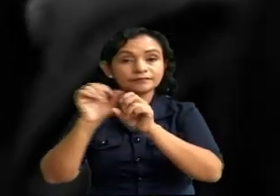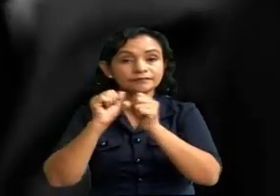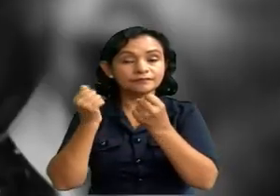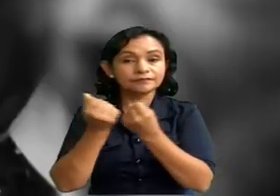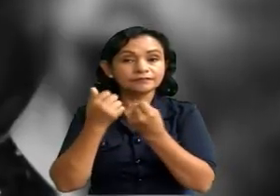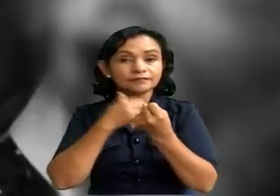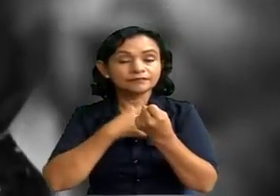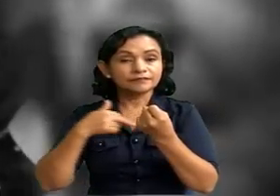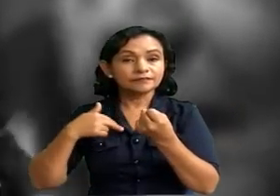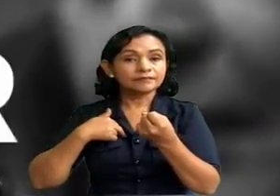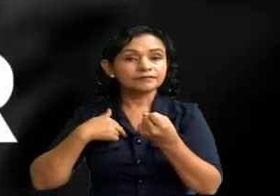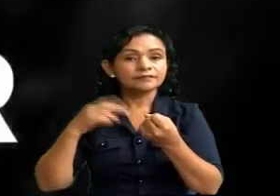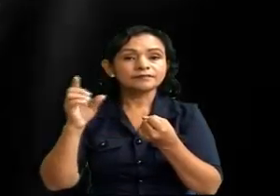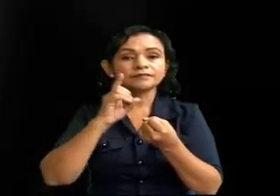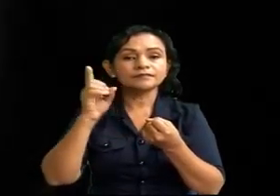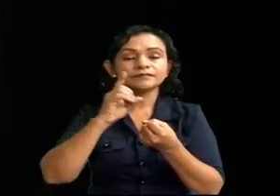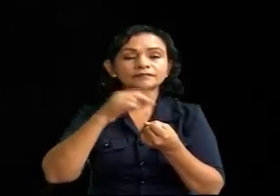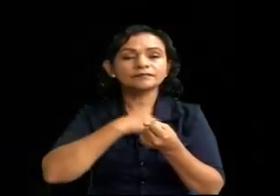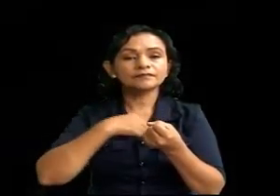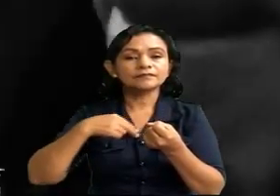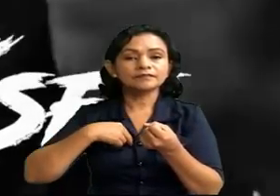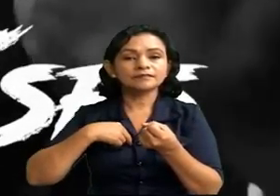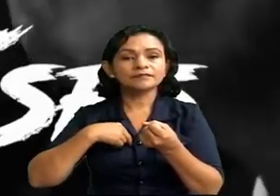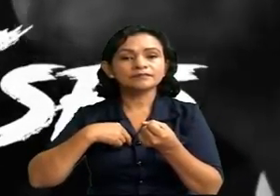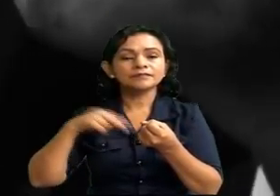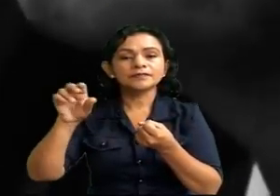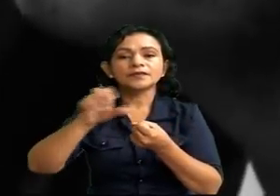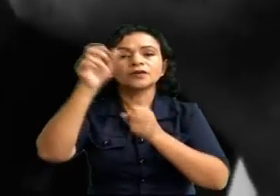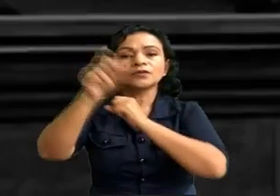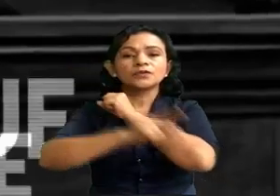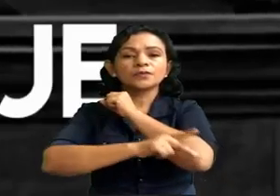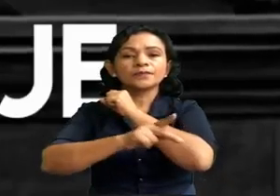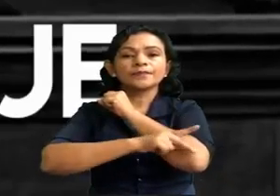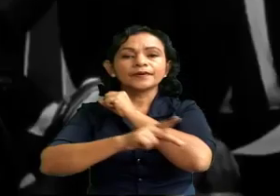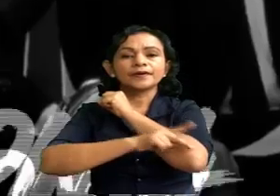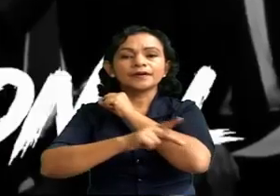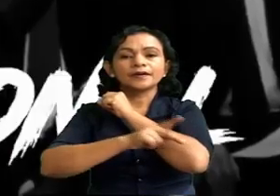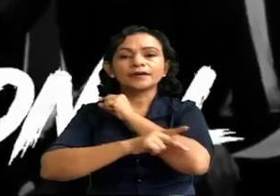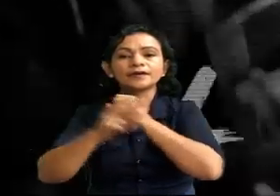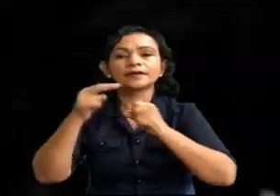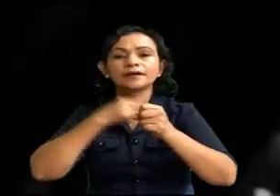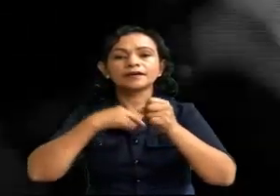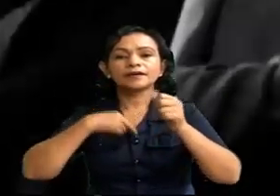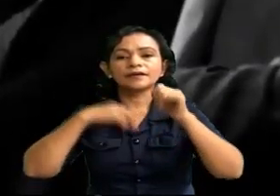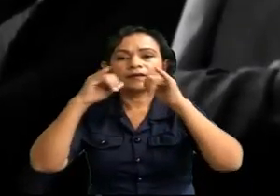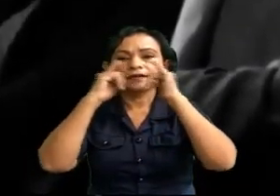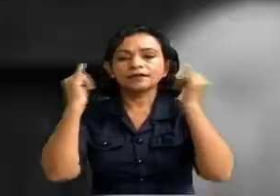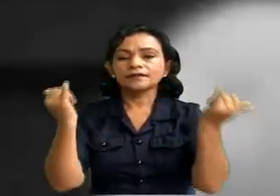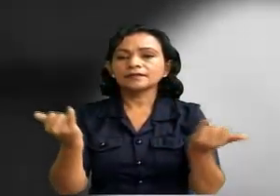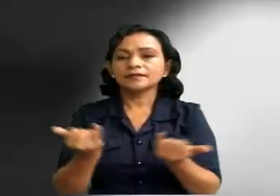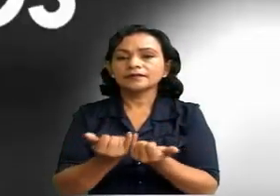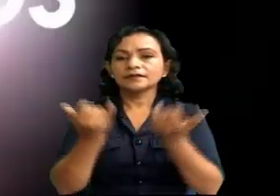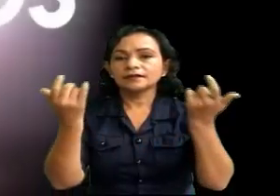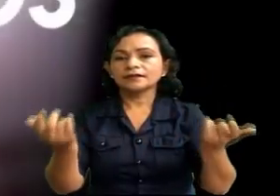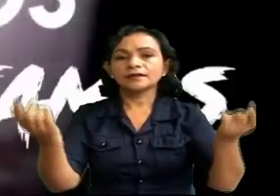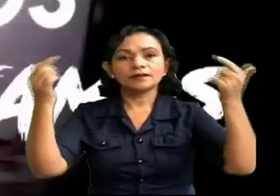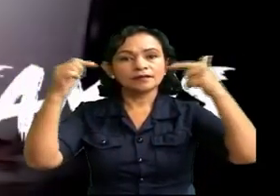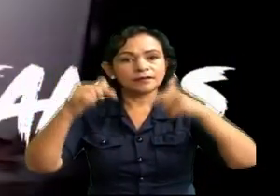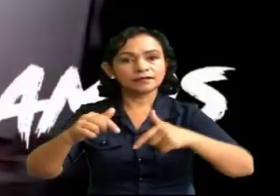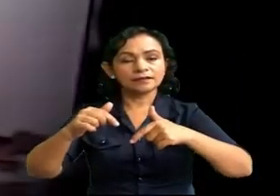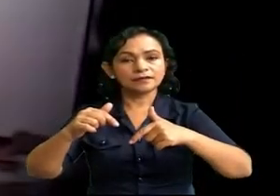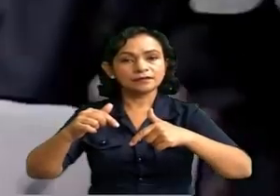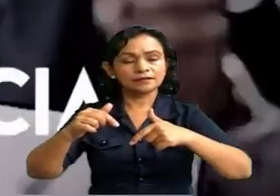irla a dirimir en otros países, el llamado arbitraje internacional. Ahora nosotros eso